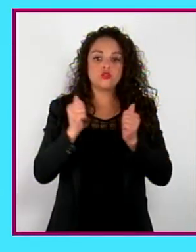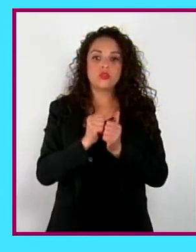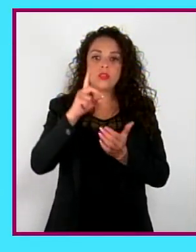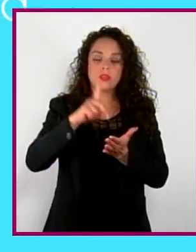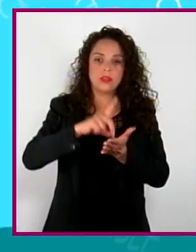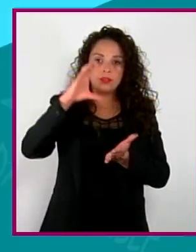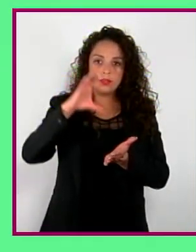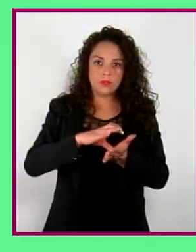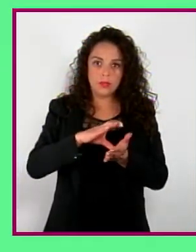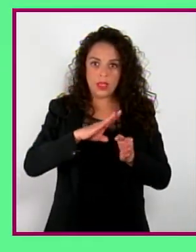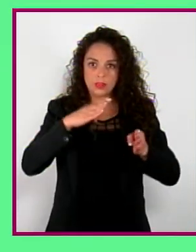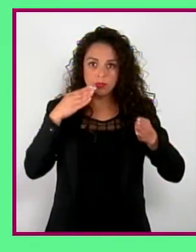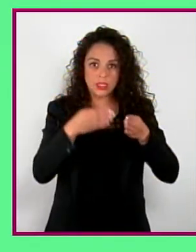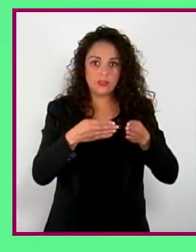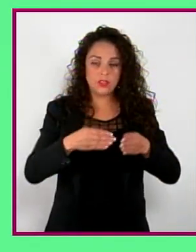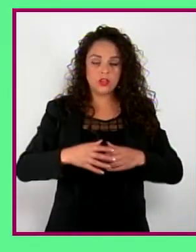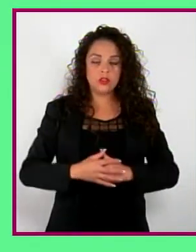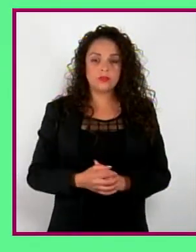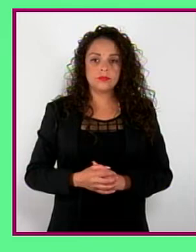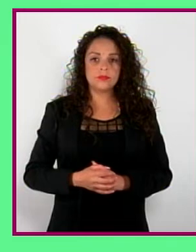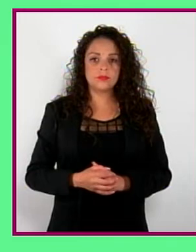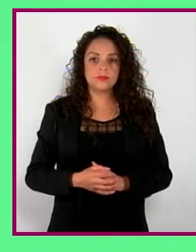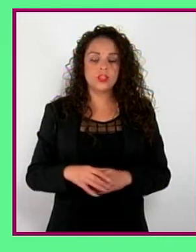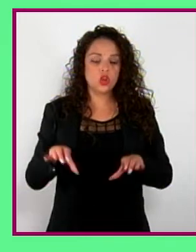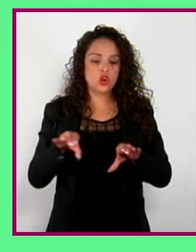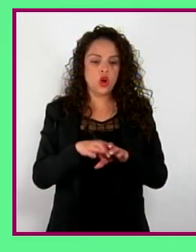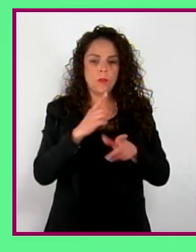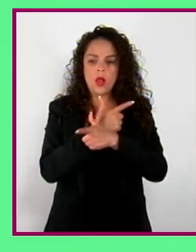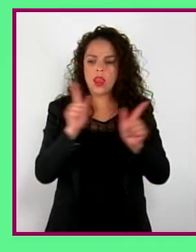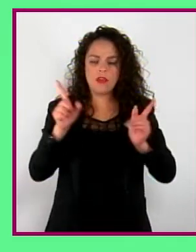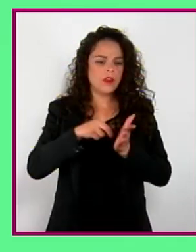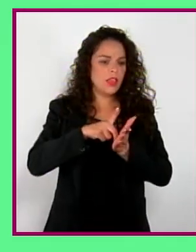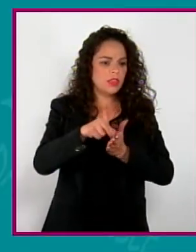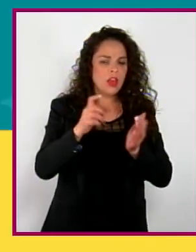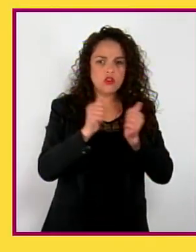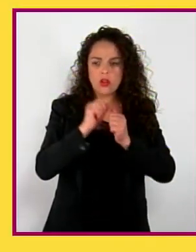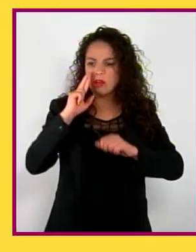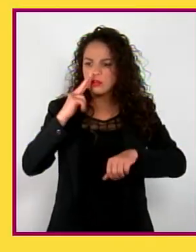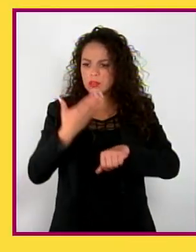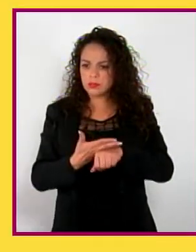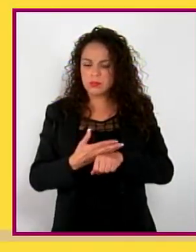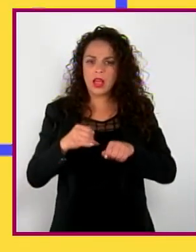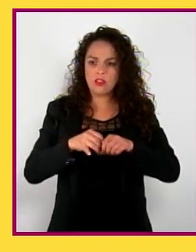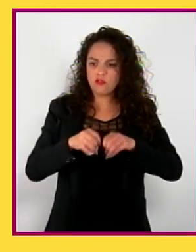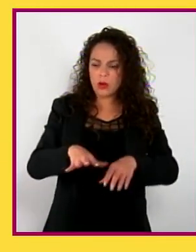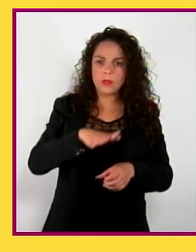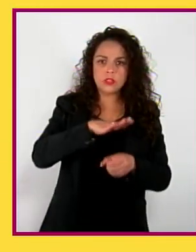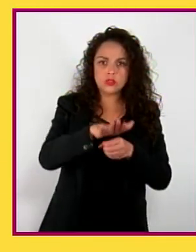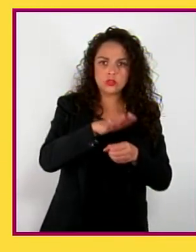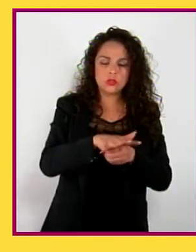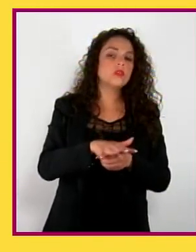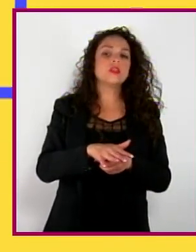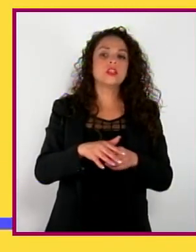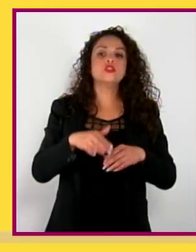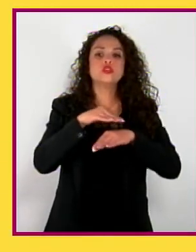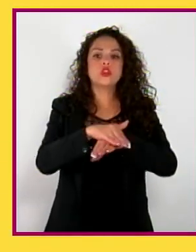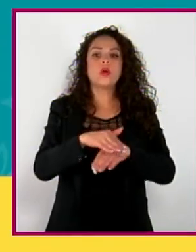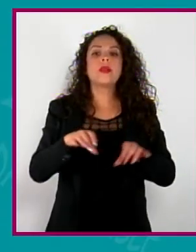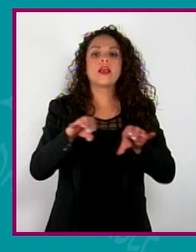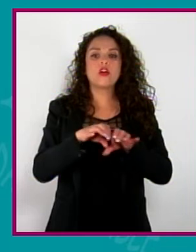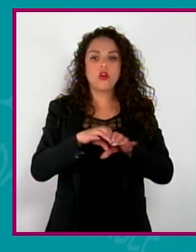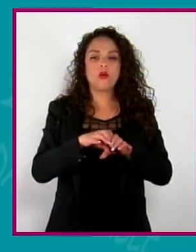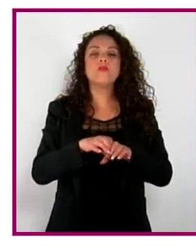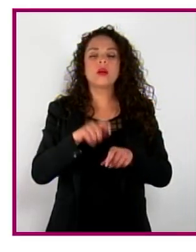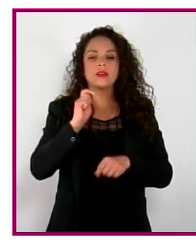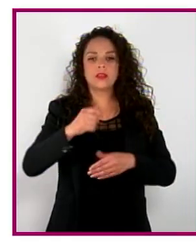discapacidad. Derecho a decidir de manera libre, responsable e informada sobre el ejercicio de la maternidad, la